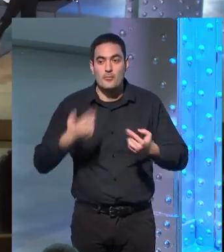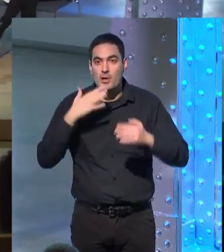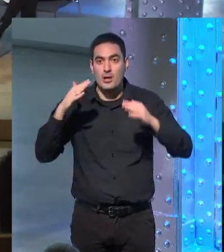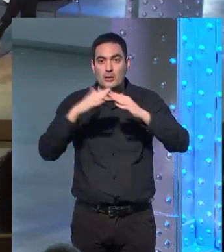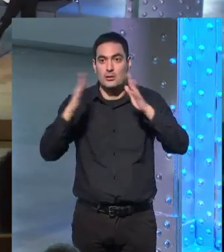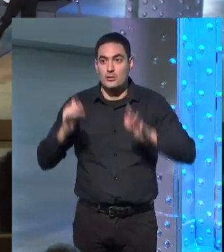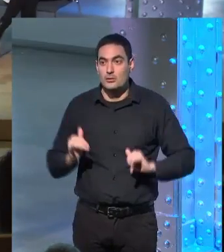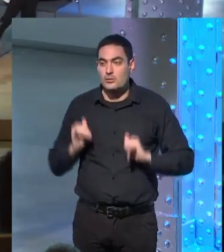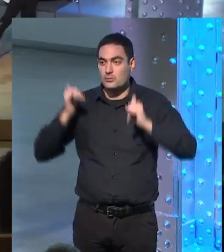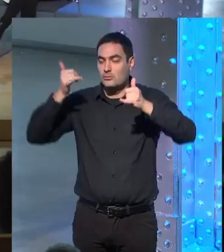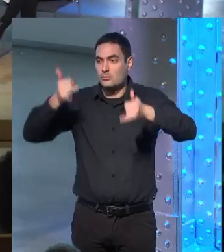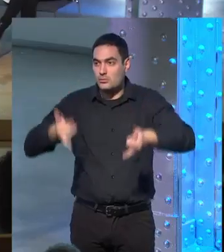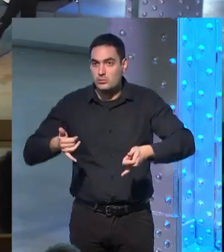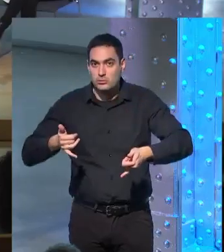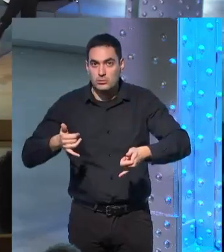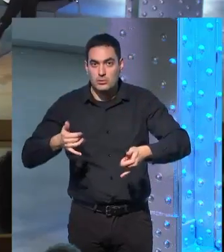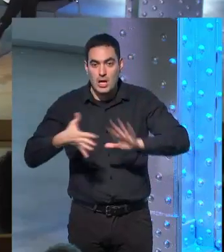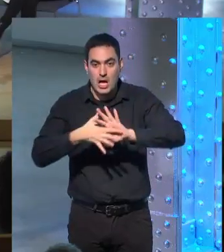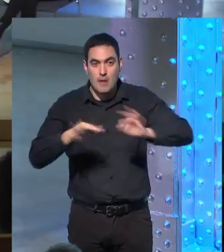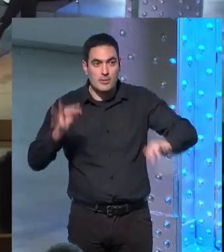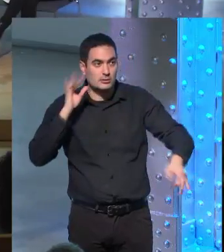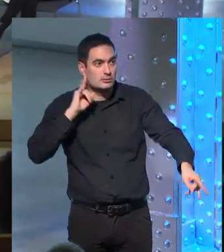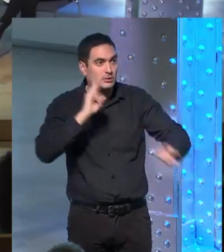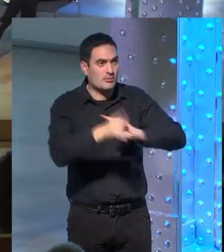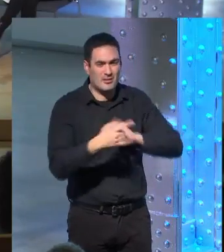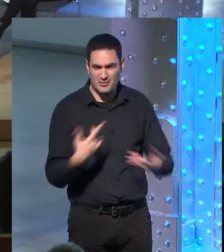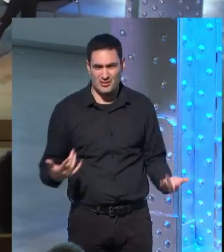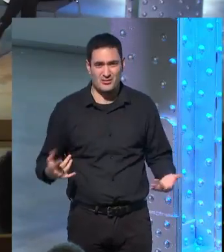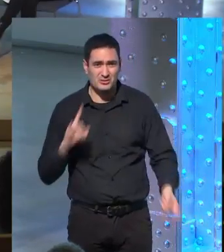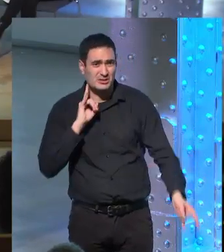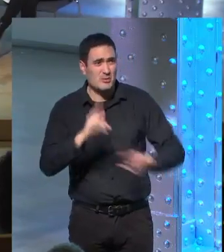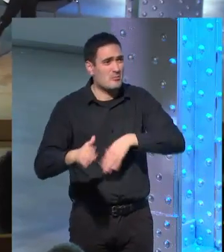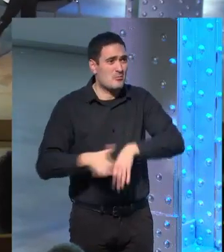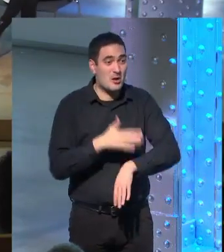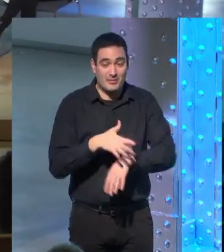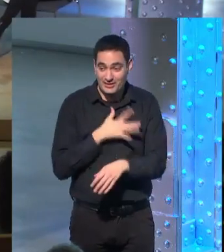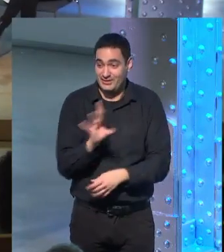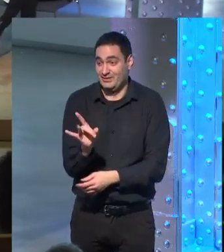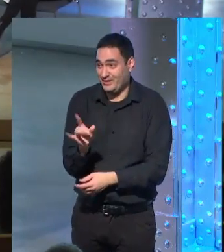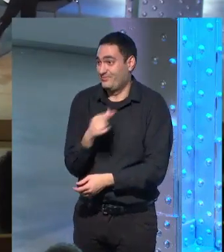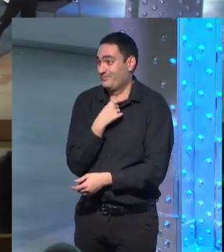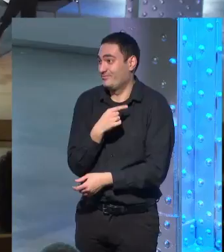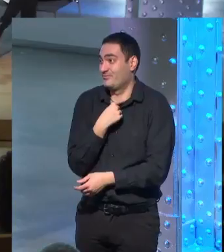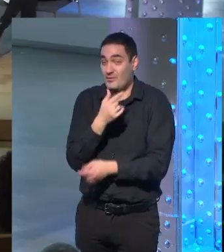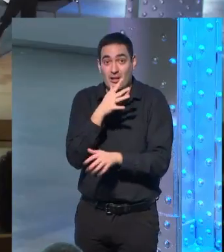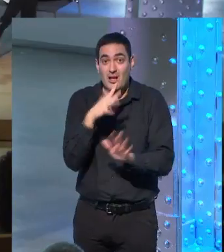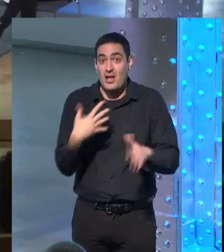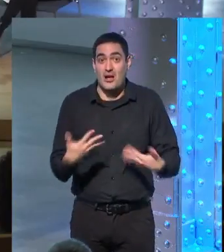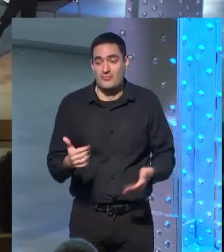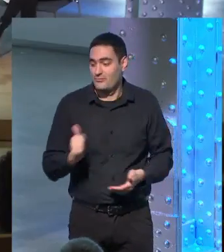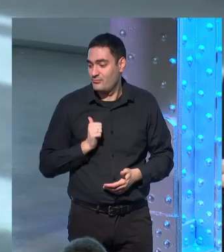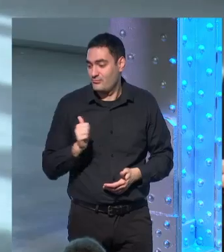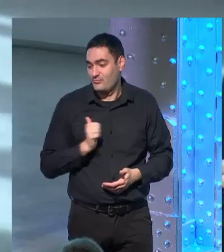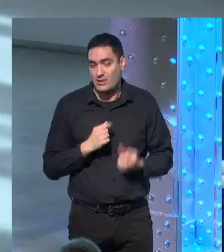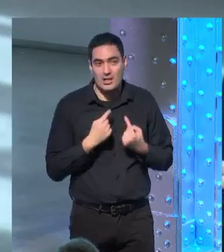llegaba a casa... Pues llamar a las amigas, pero ¿por qué los tienes que llamar? Pues sí. Y ahora la ventaja